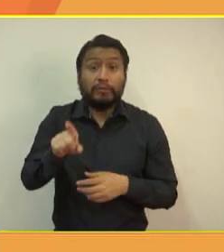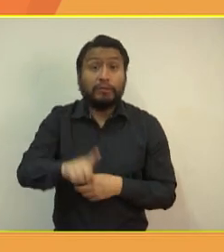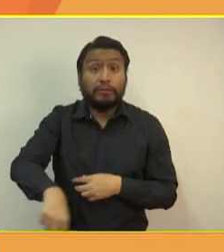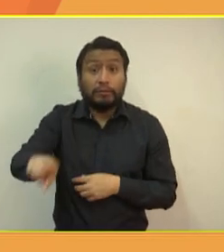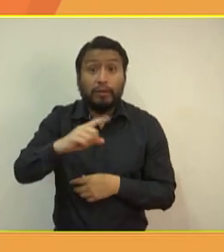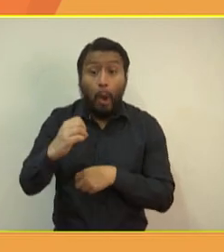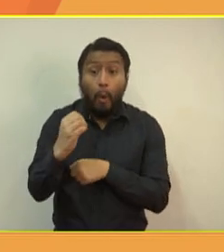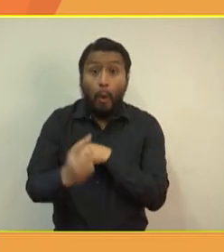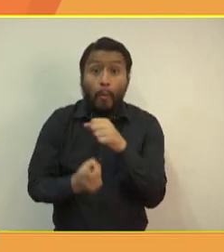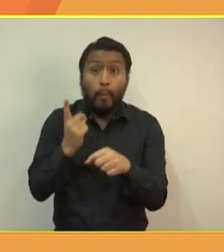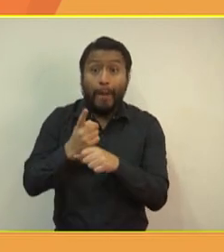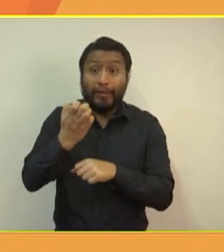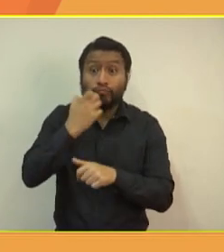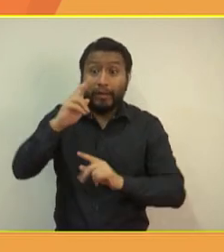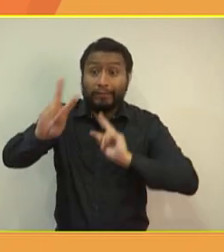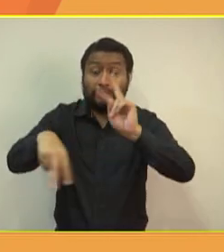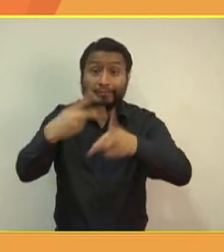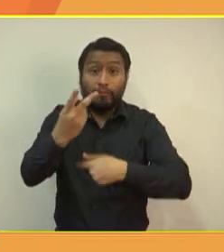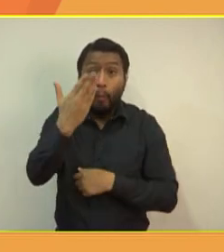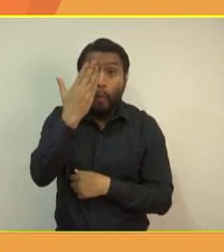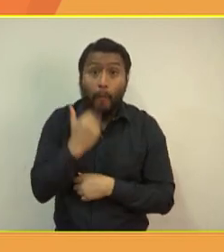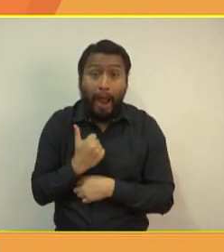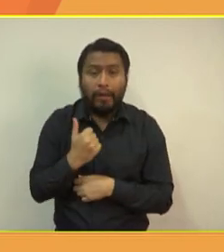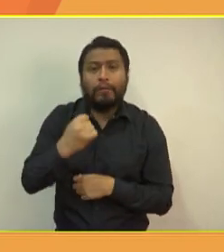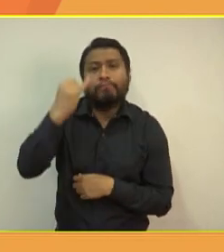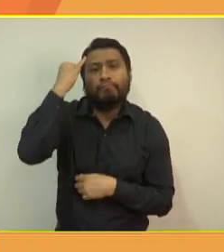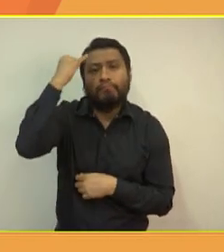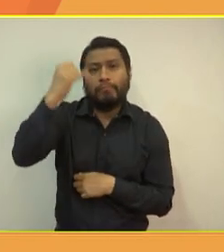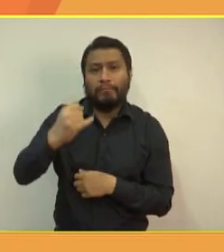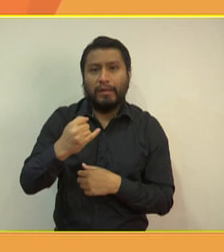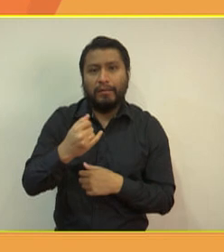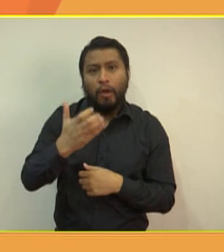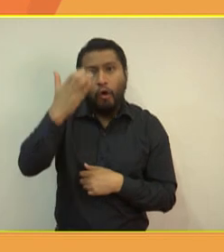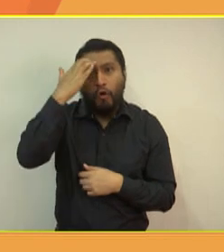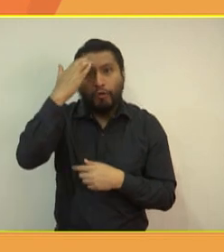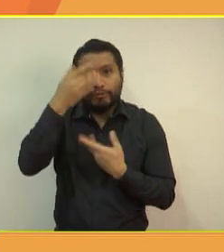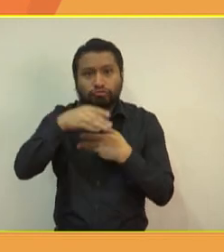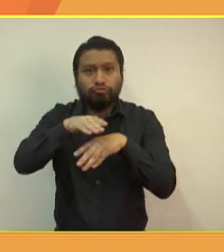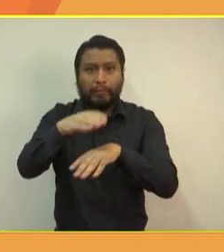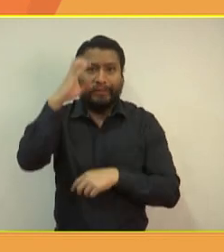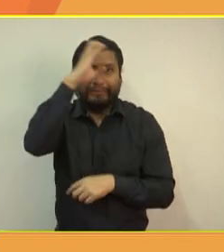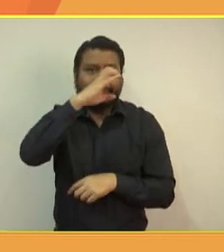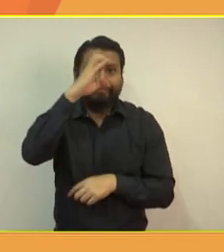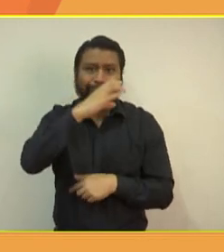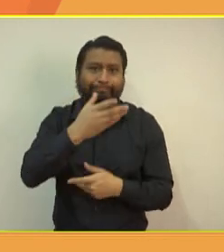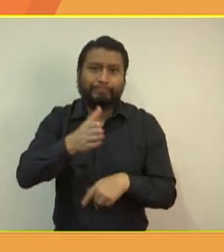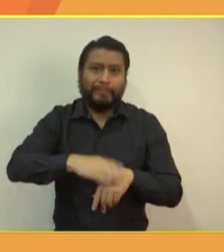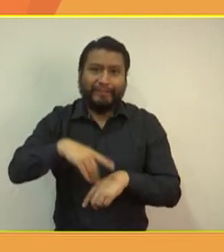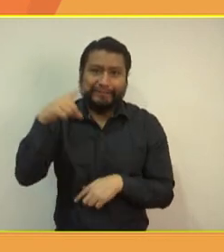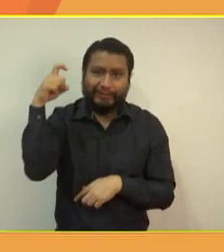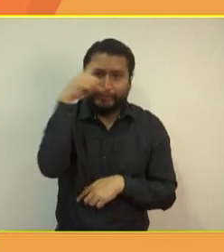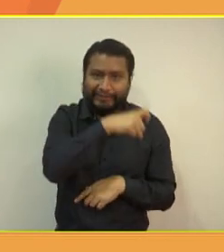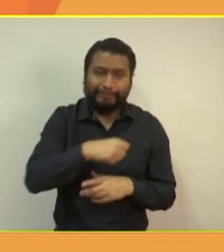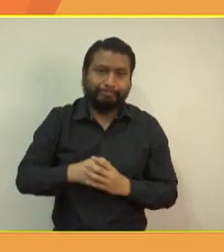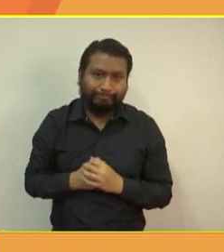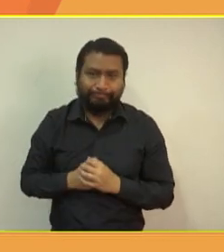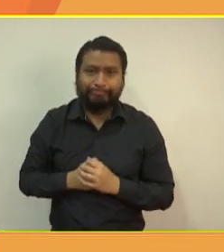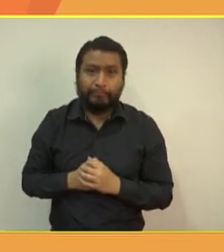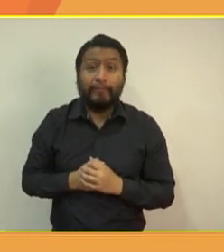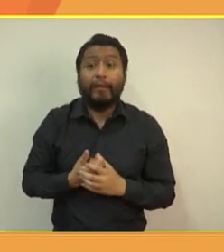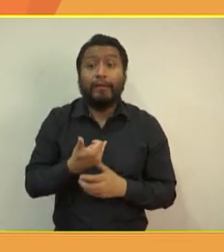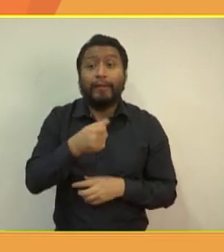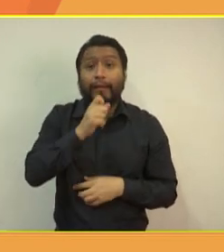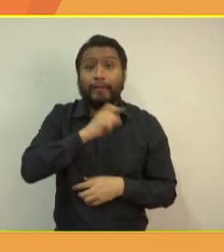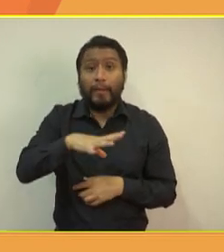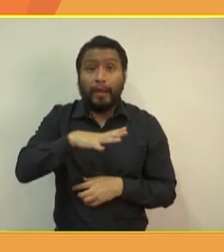oportunidad de ir a la escuela, mucho menos tienen la oportunidad de conocer sobre ciencia. Aparte, es un problema que